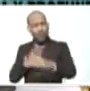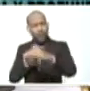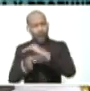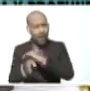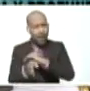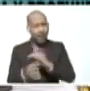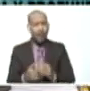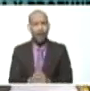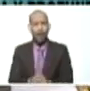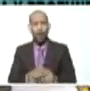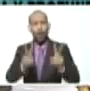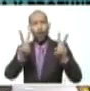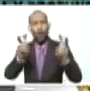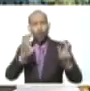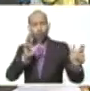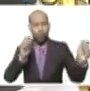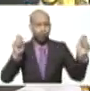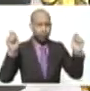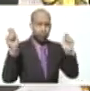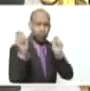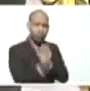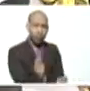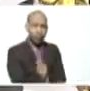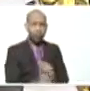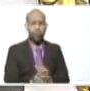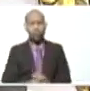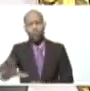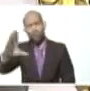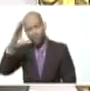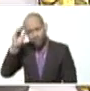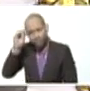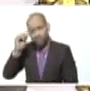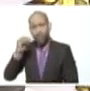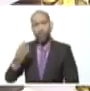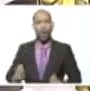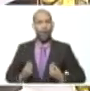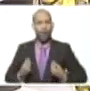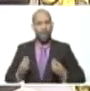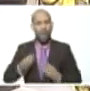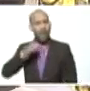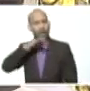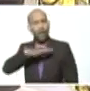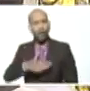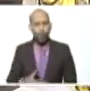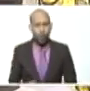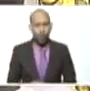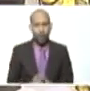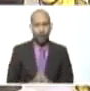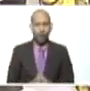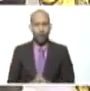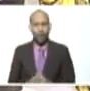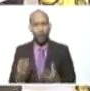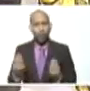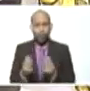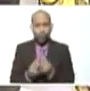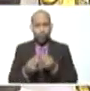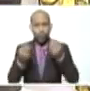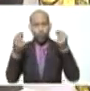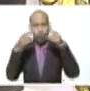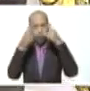una nueva dimensión. Comprender su vida y la historia con los ojos de